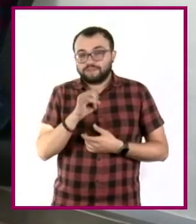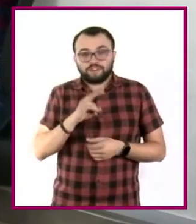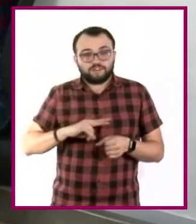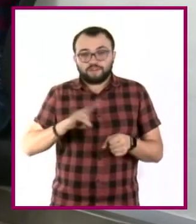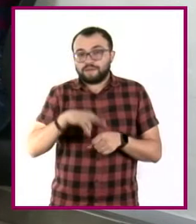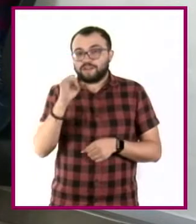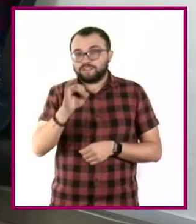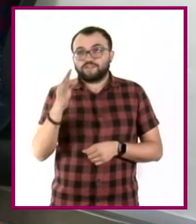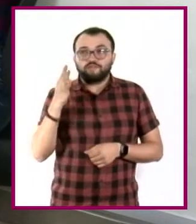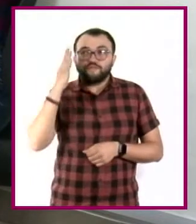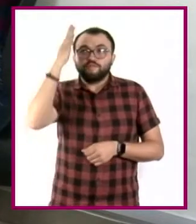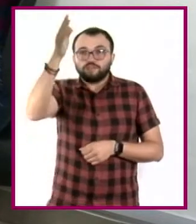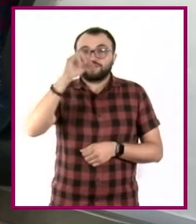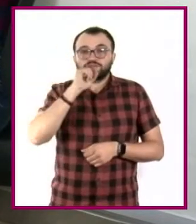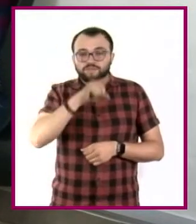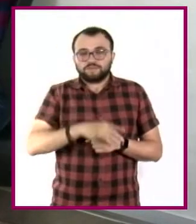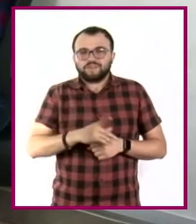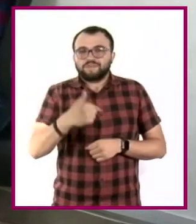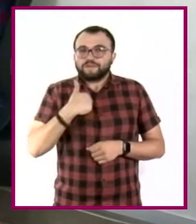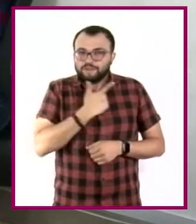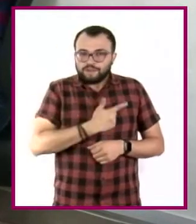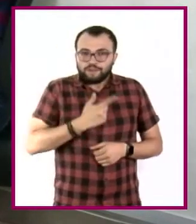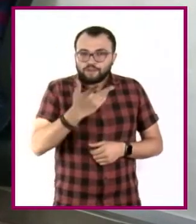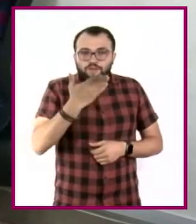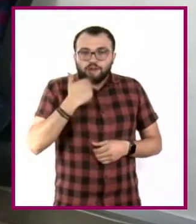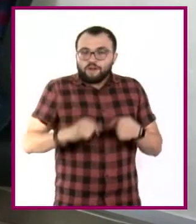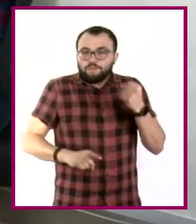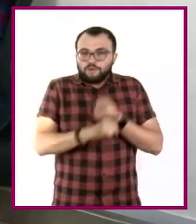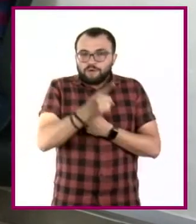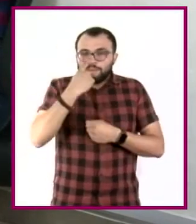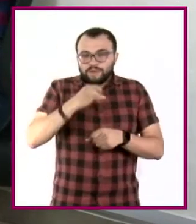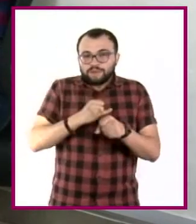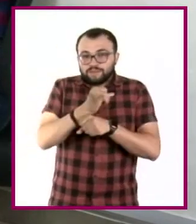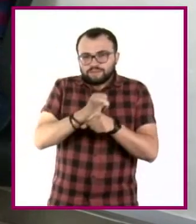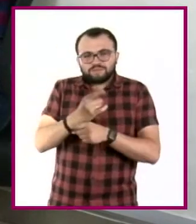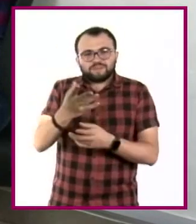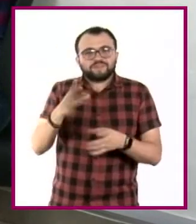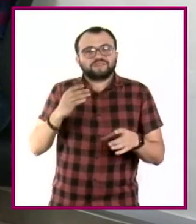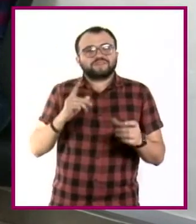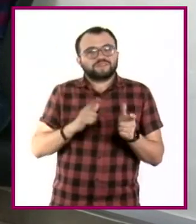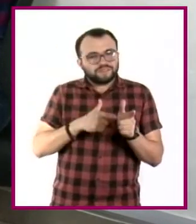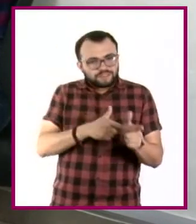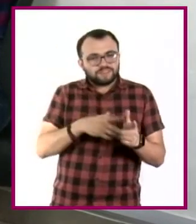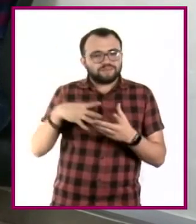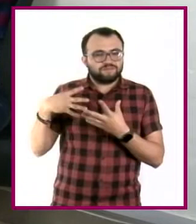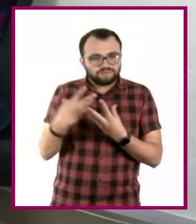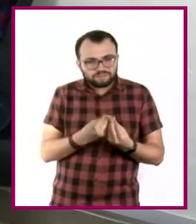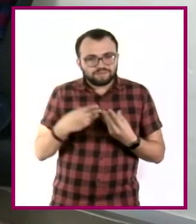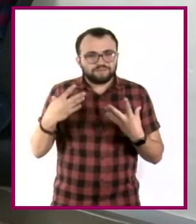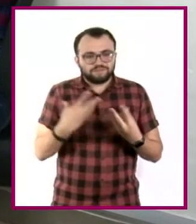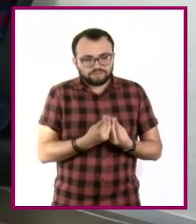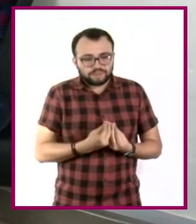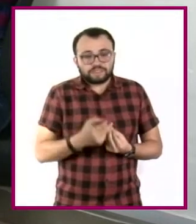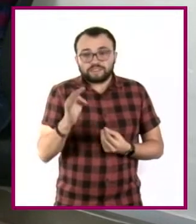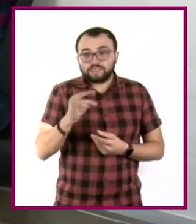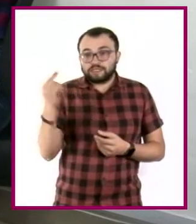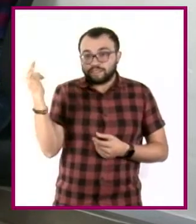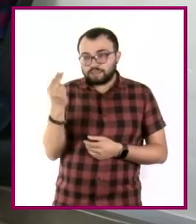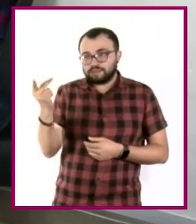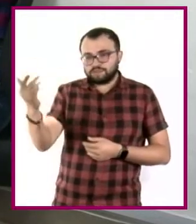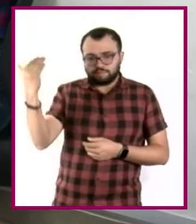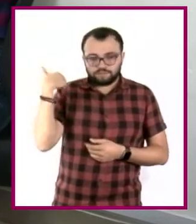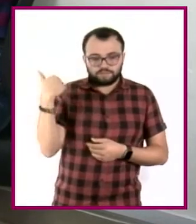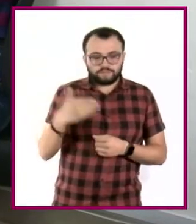nación. Me da mucho gusto que no tengan problema para investigar. Sigan recopilando datos y ya saben, si me necesitan, saben dónde